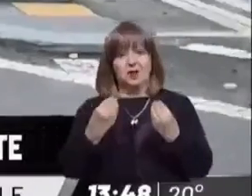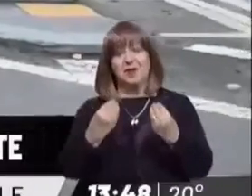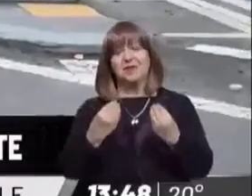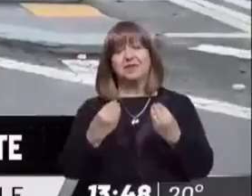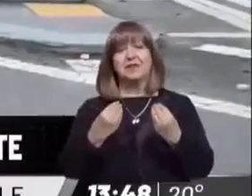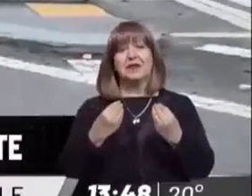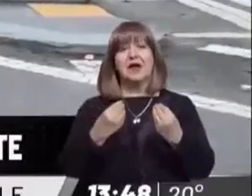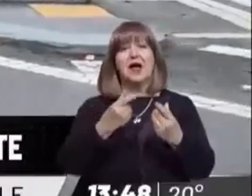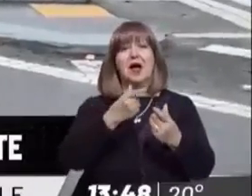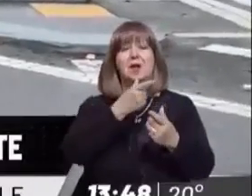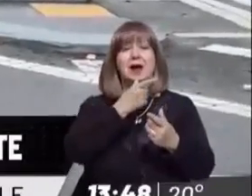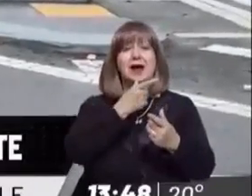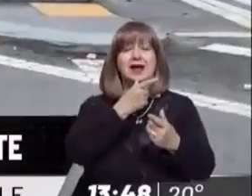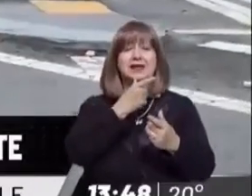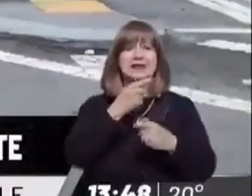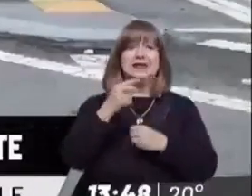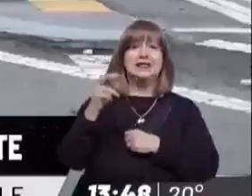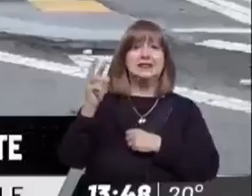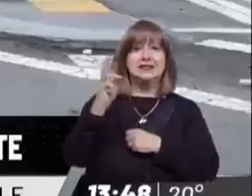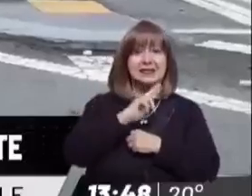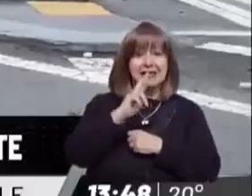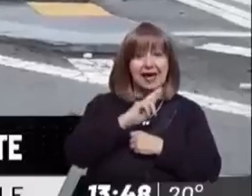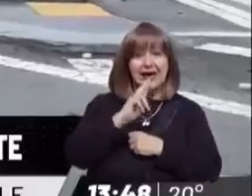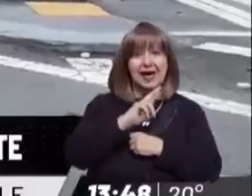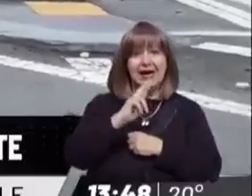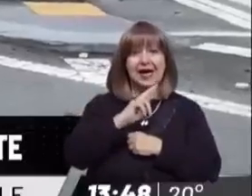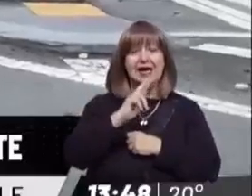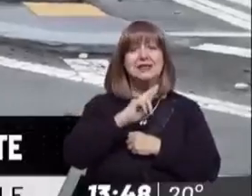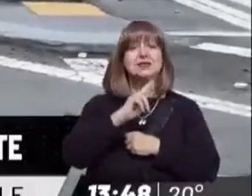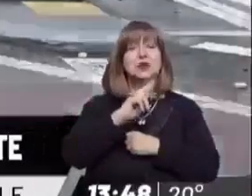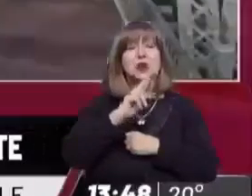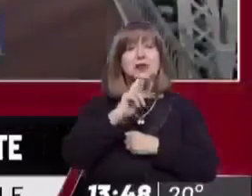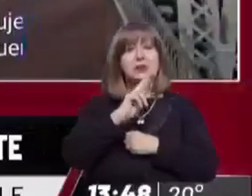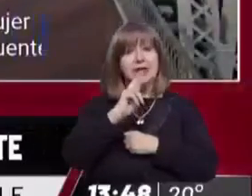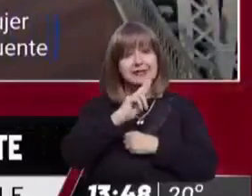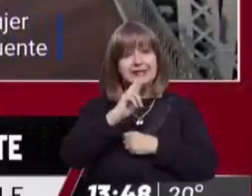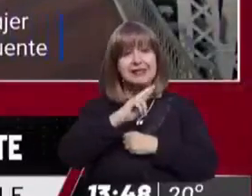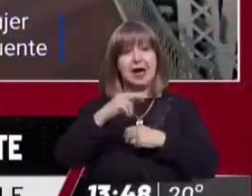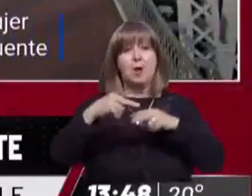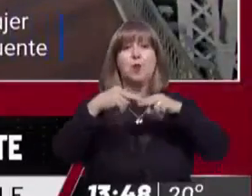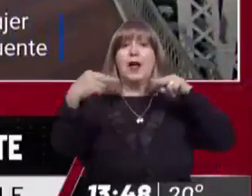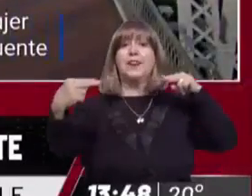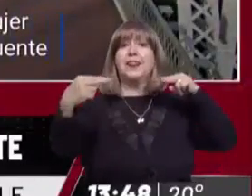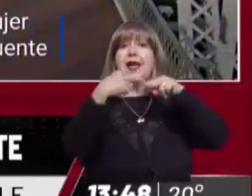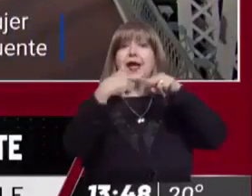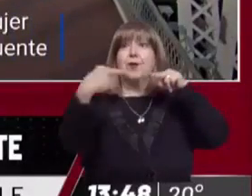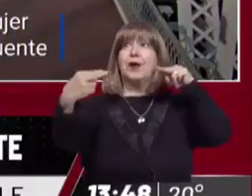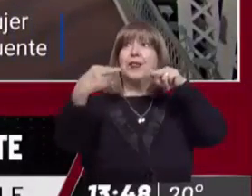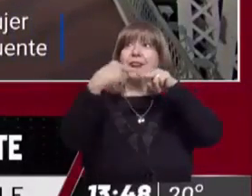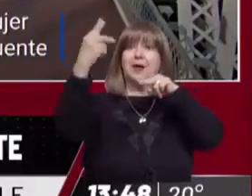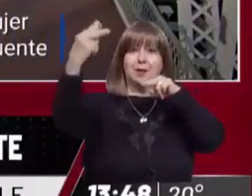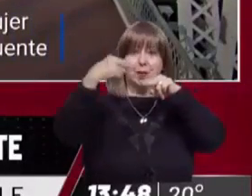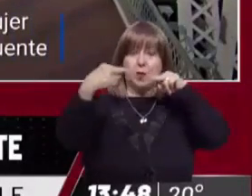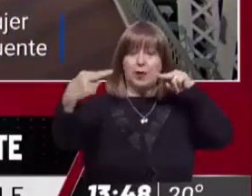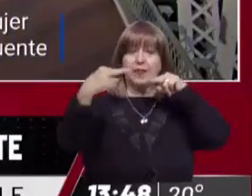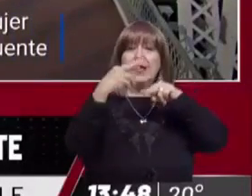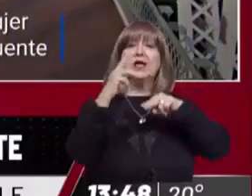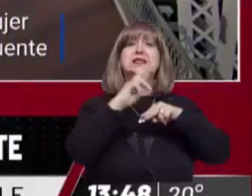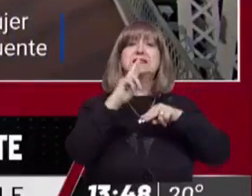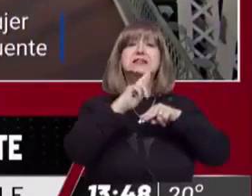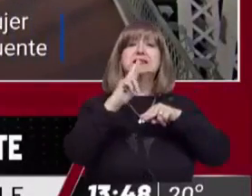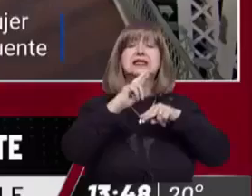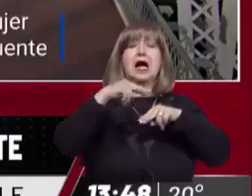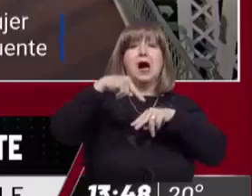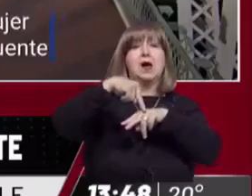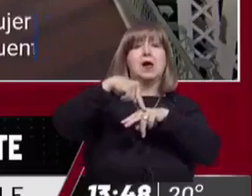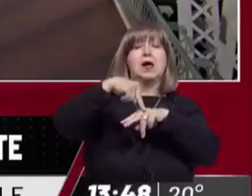una crisis estaba una chica en el puente saigen taller Eh Esto es en eh Tennessee